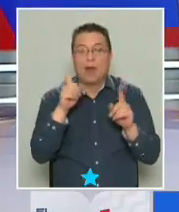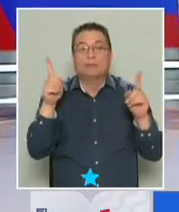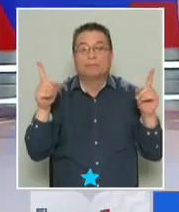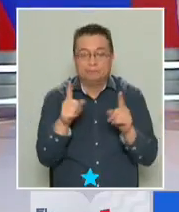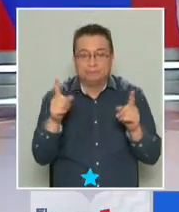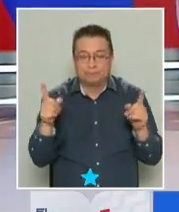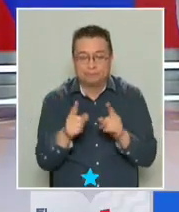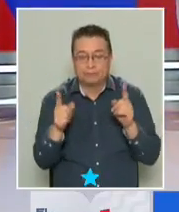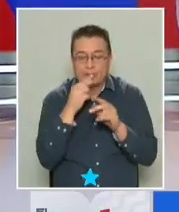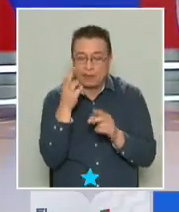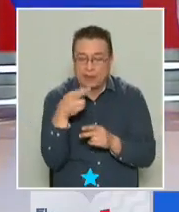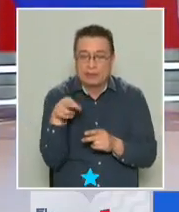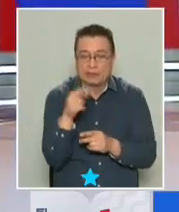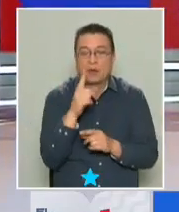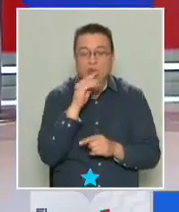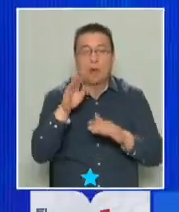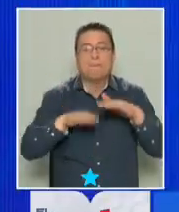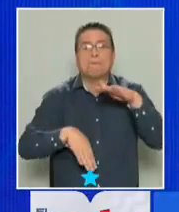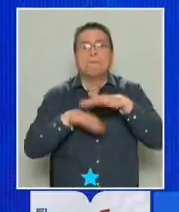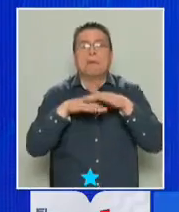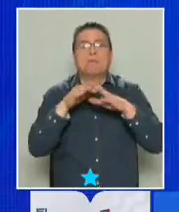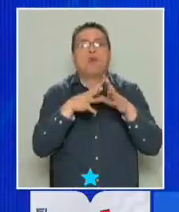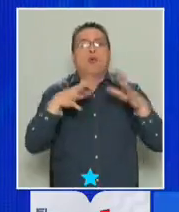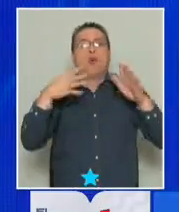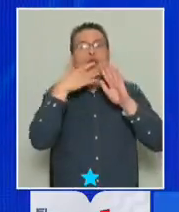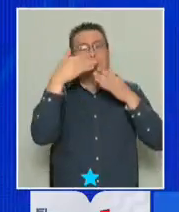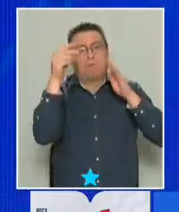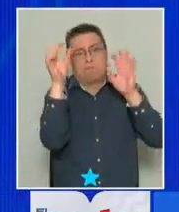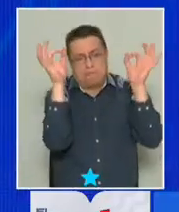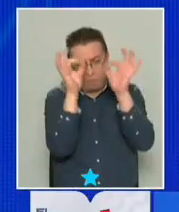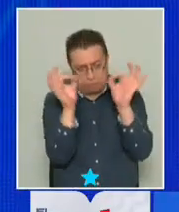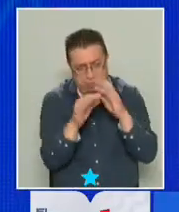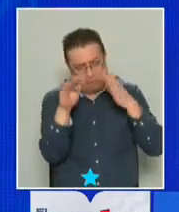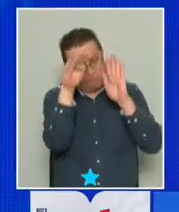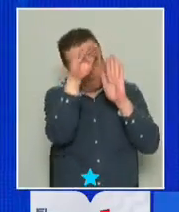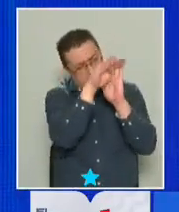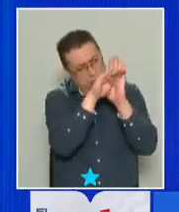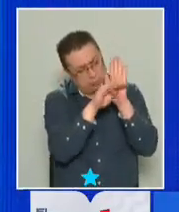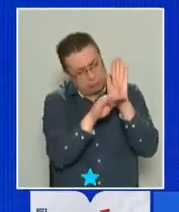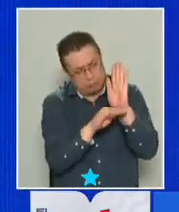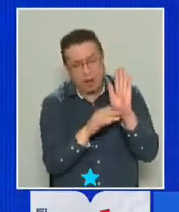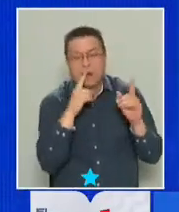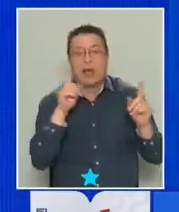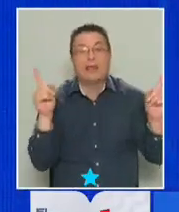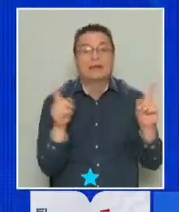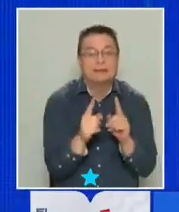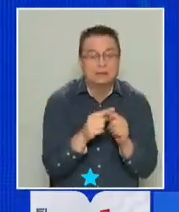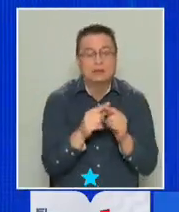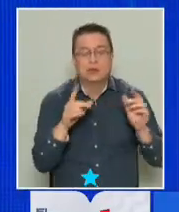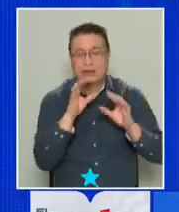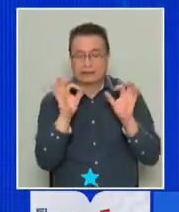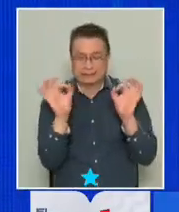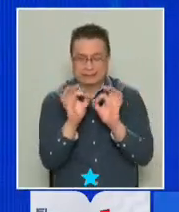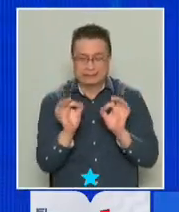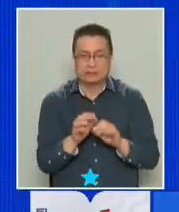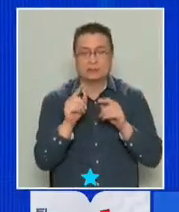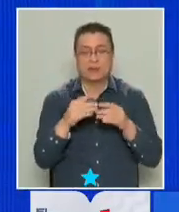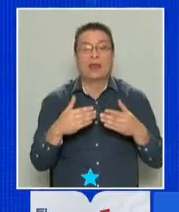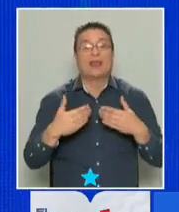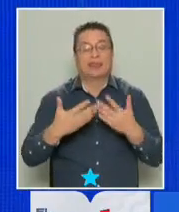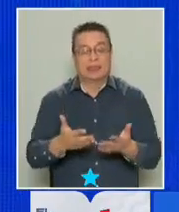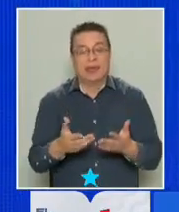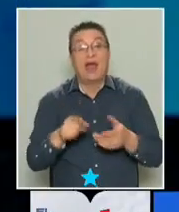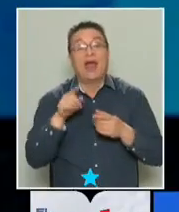corte reformule se ha hablado de este máxima mismo que fuera claro de alguna manera comienza a contarse no acotarse pero si especificarse general